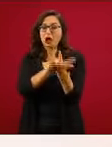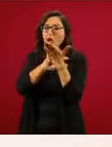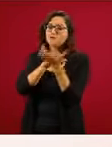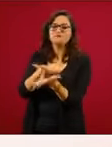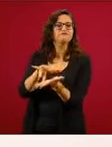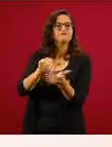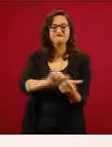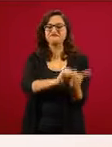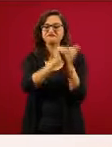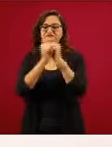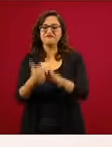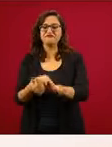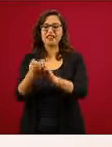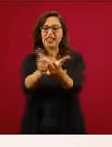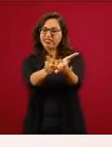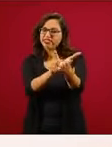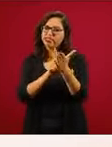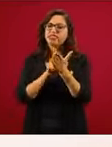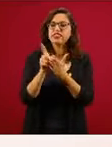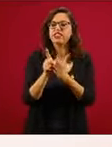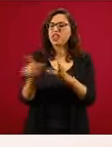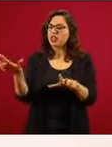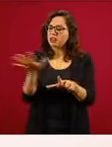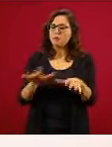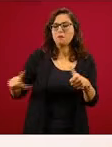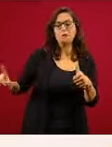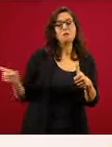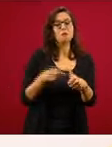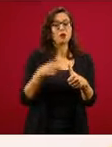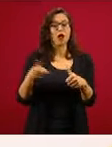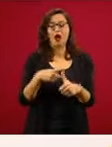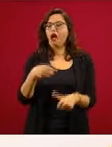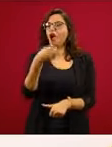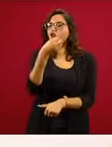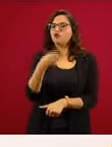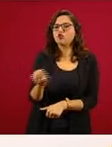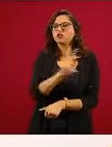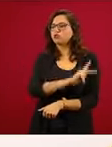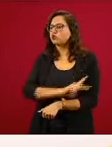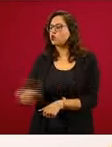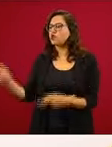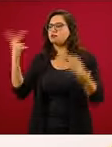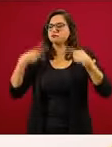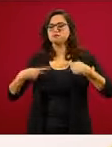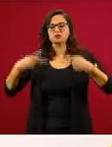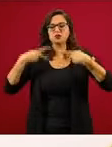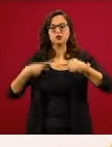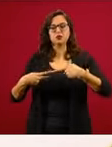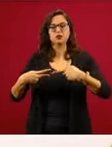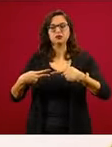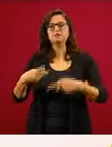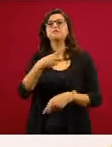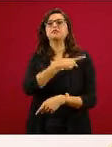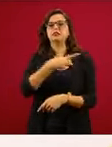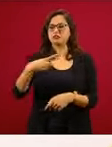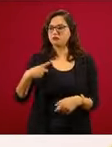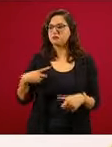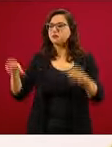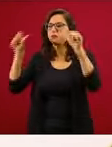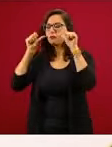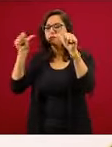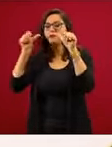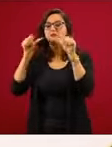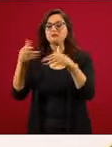sociales prioritarios y obligatorios. De ahora en adelante, el gobierno